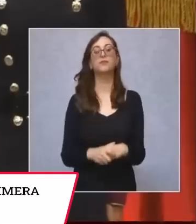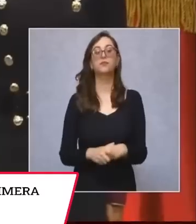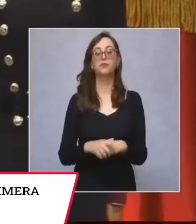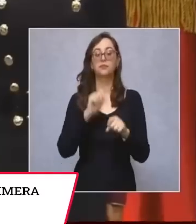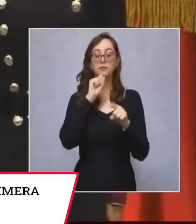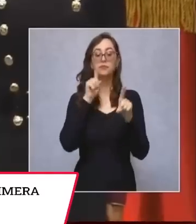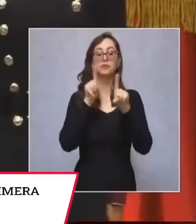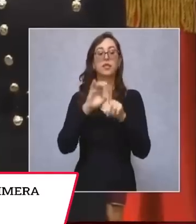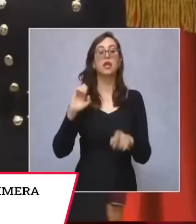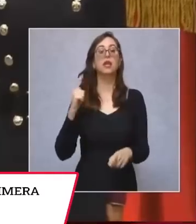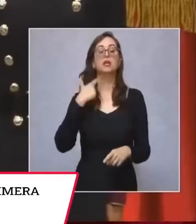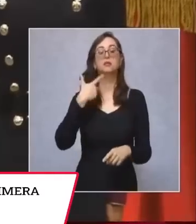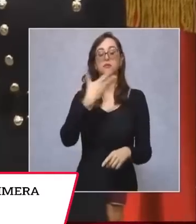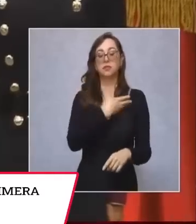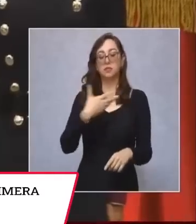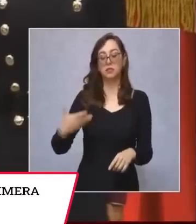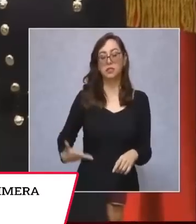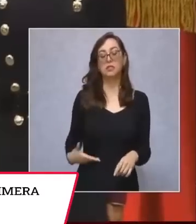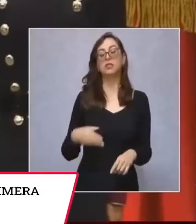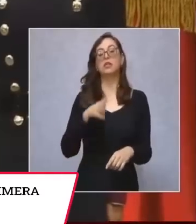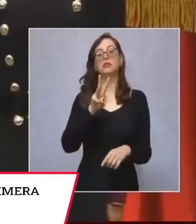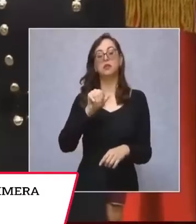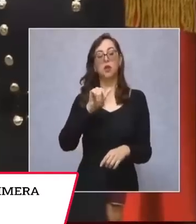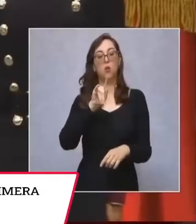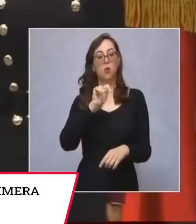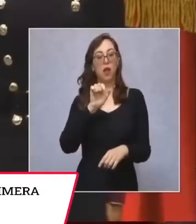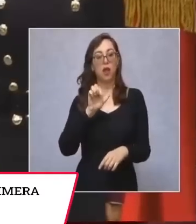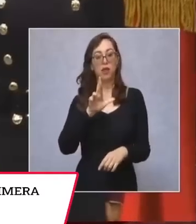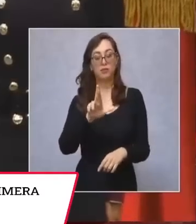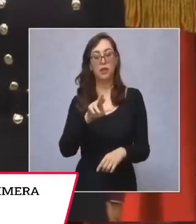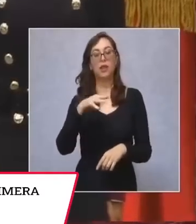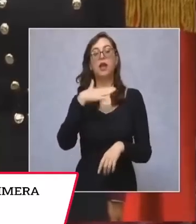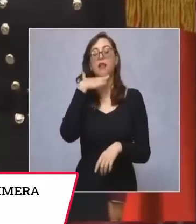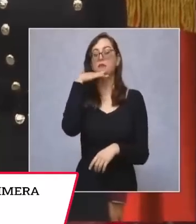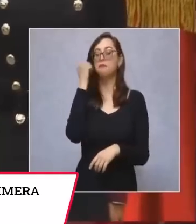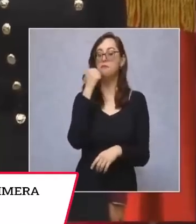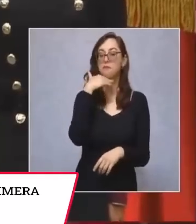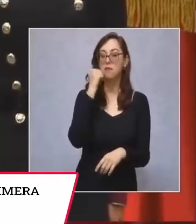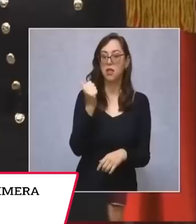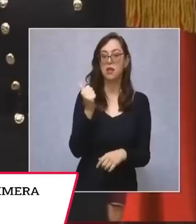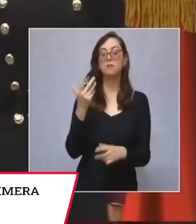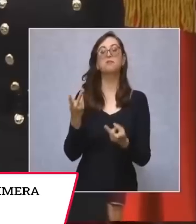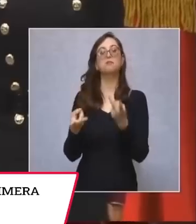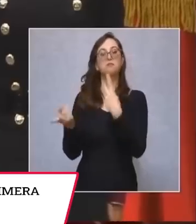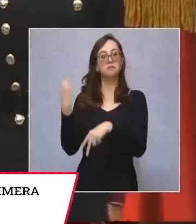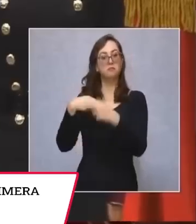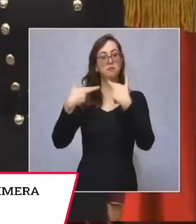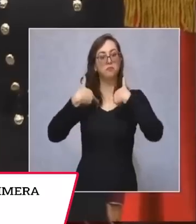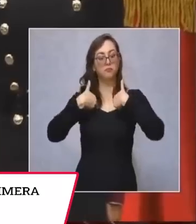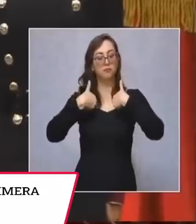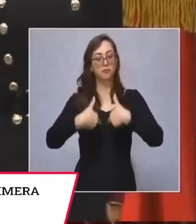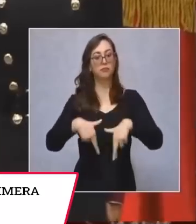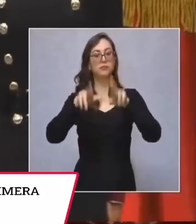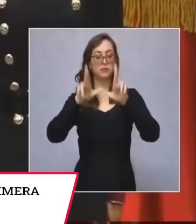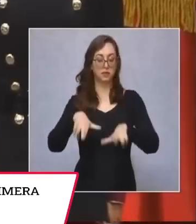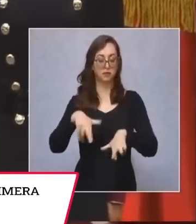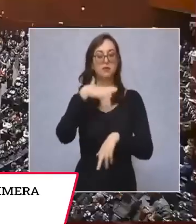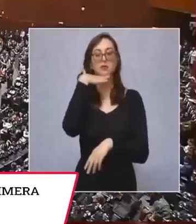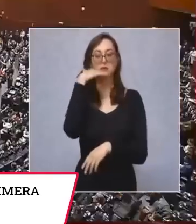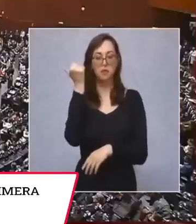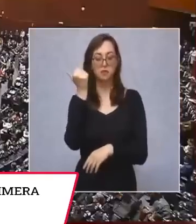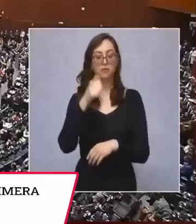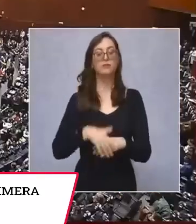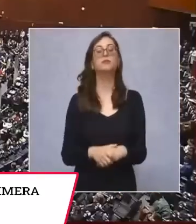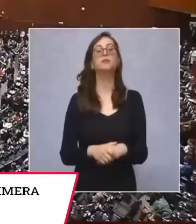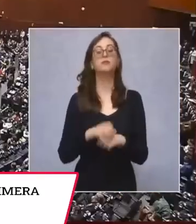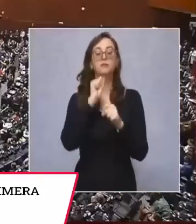sostuvo Contralínea con la doctora Claudia Sheinbaum Pardo, el tema de los infiernos ambientales. Ella vuelve a hacer énfasis: se van